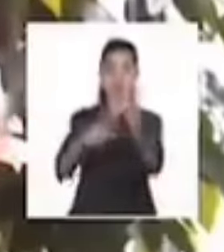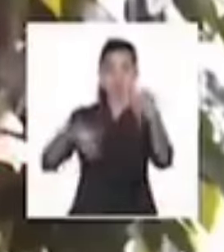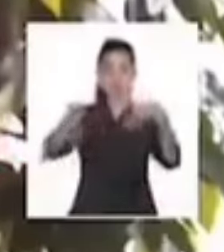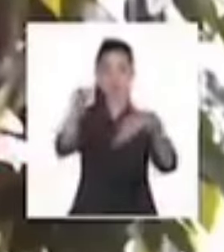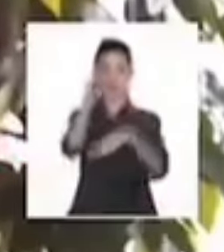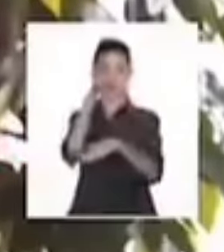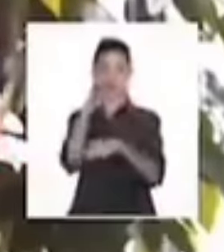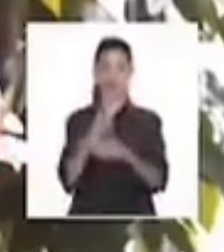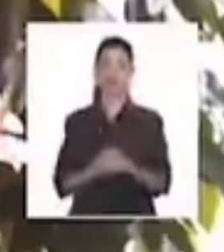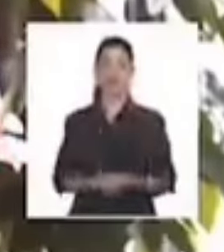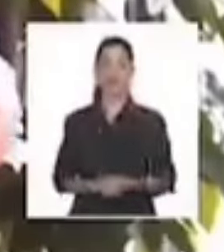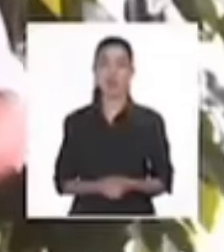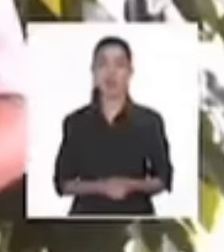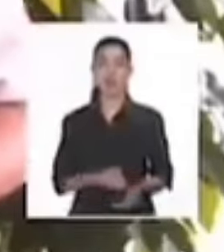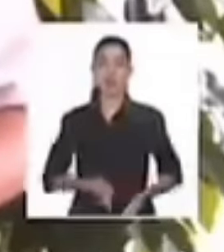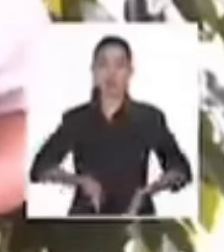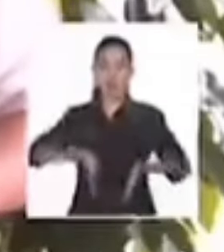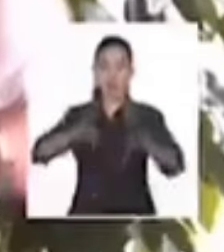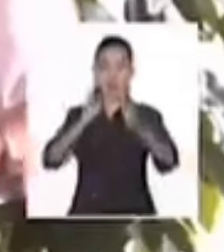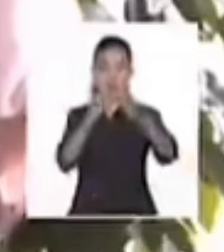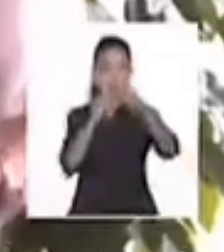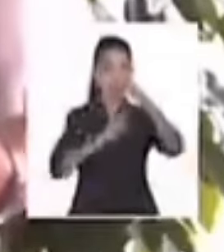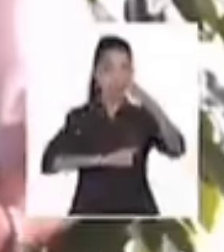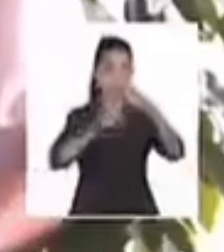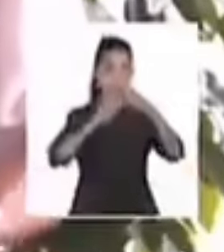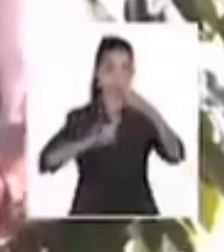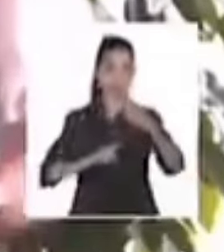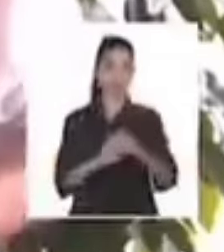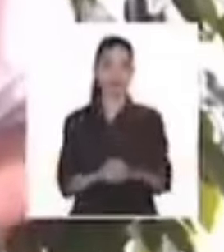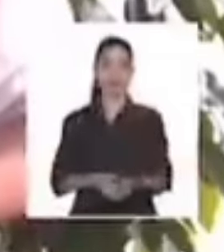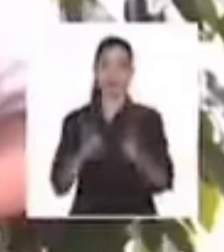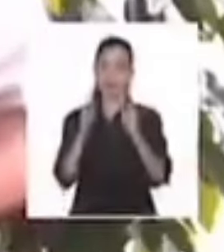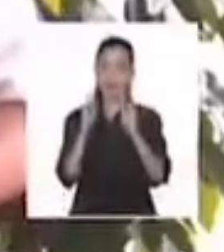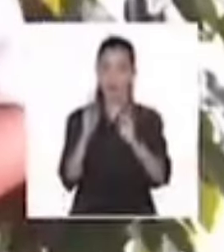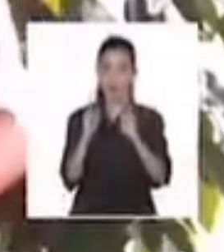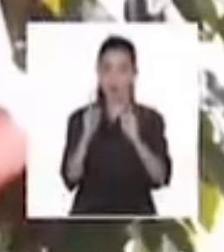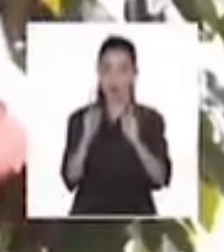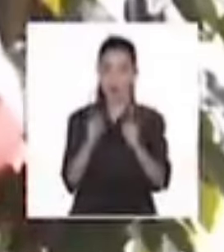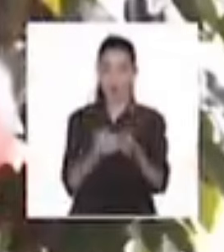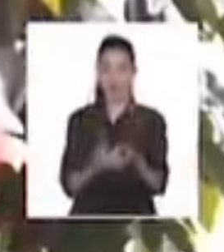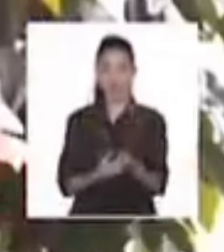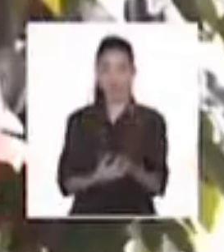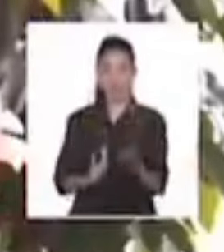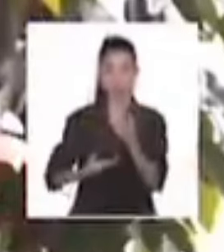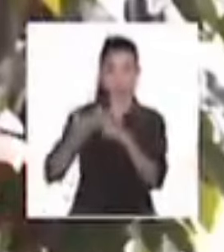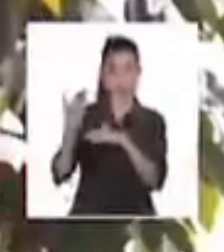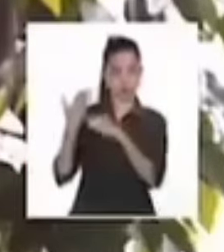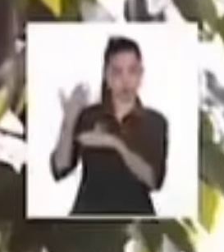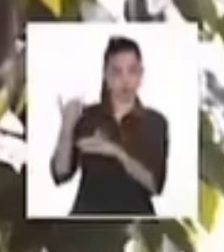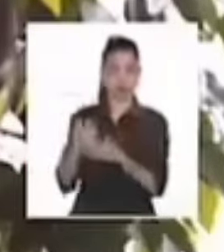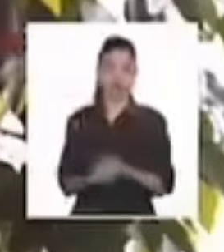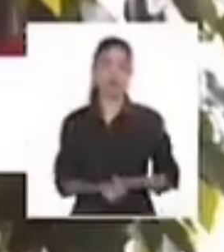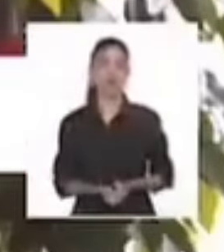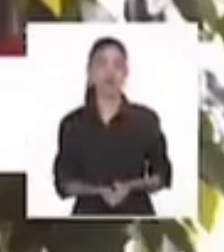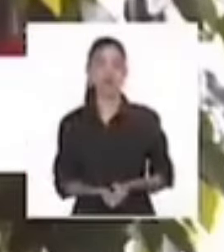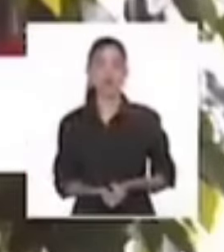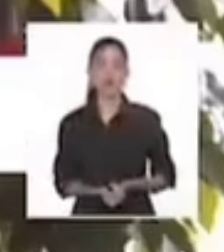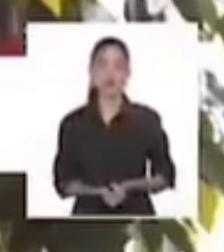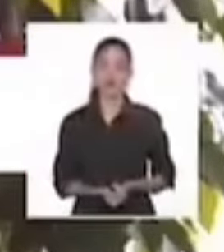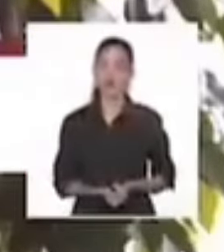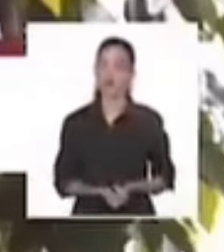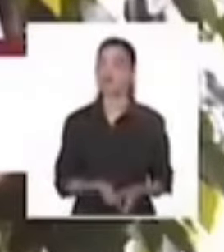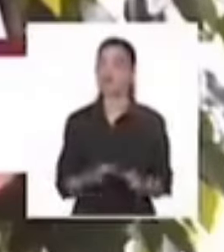Minas. Agdiel, como lo señalaste en la presentación de la emisión, citando la publicación del Ministerio de Energía y Minas,